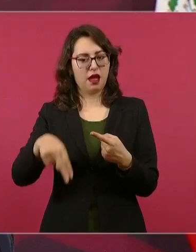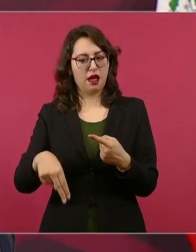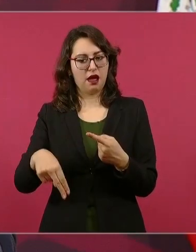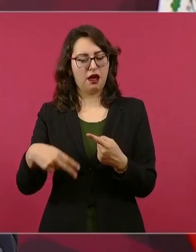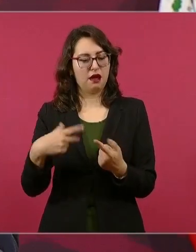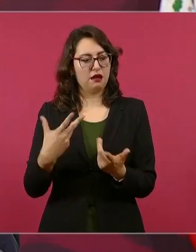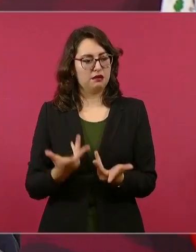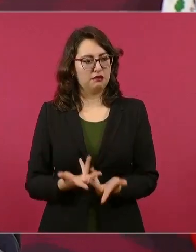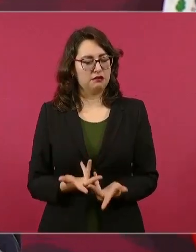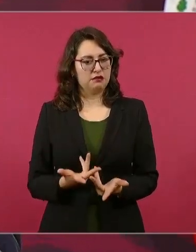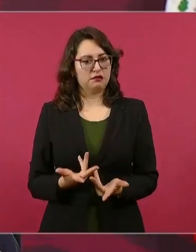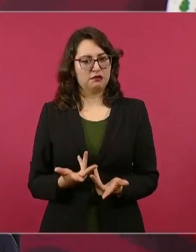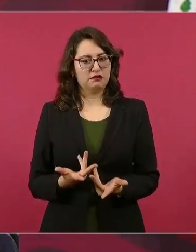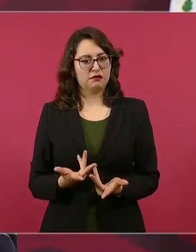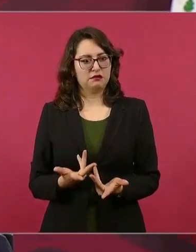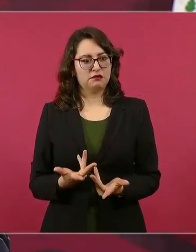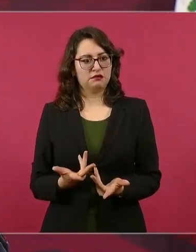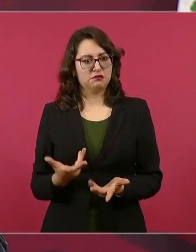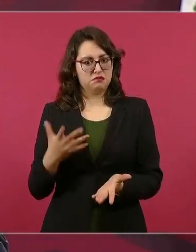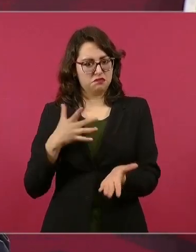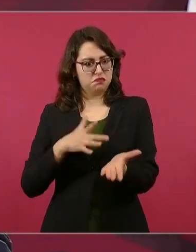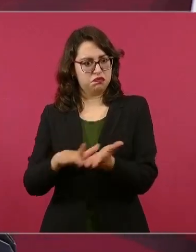de